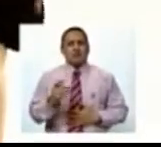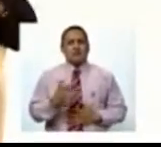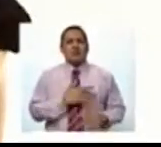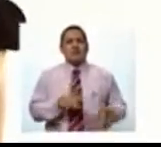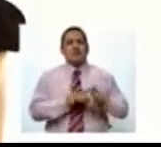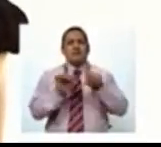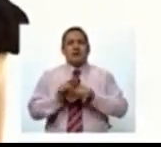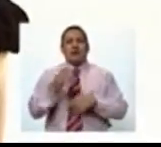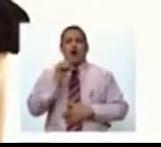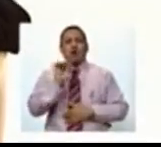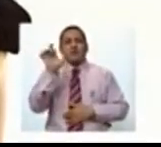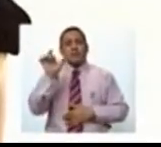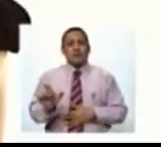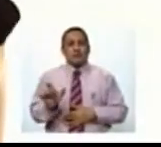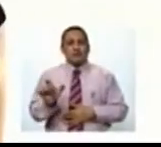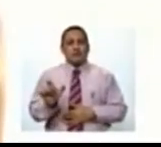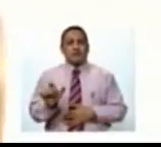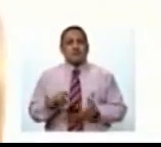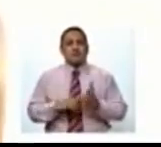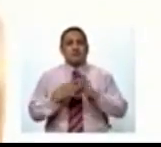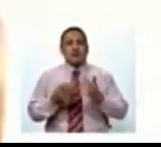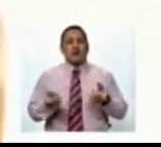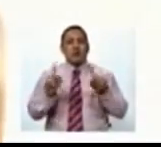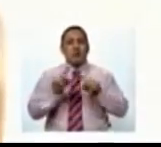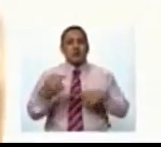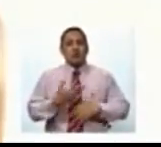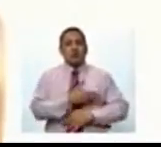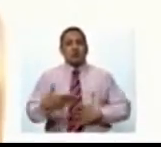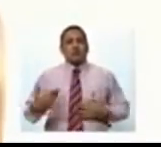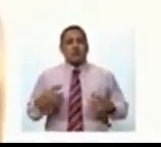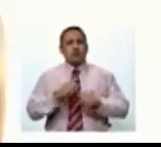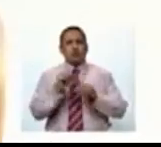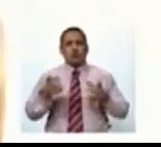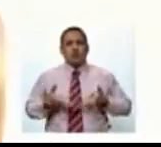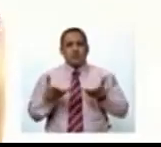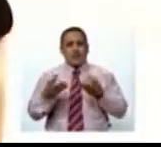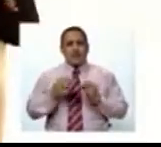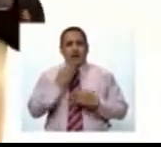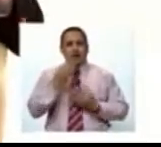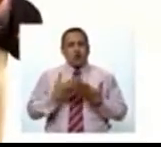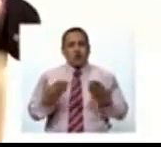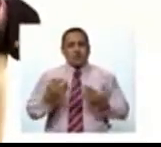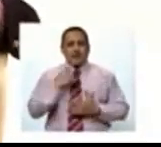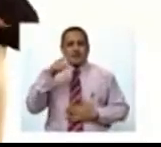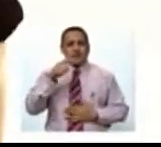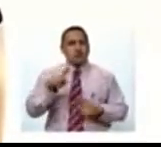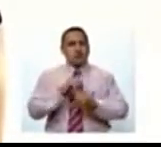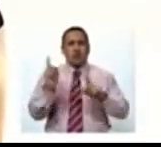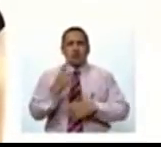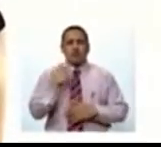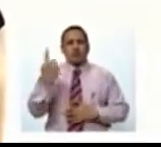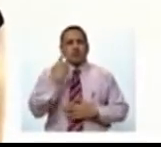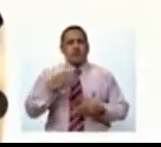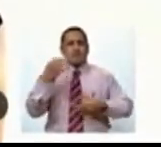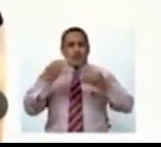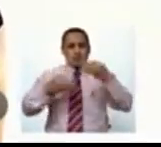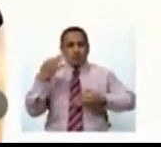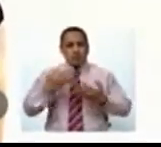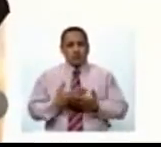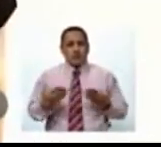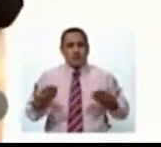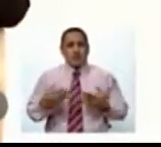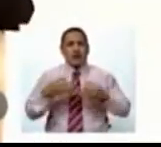para el agraviado. Y entonces, cuando el Estado no genera las condiciones, en algunos casos, no en todos, los presupuestos materiales